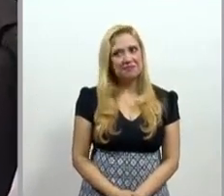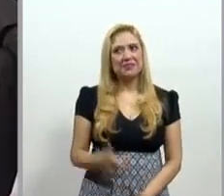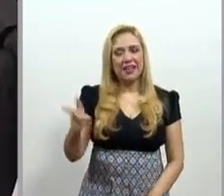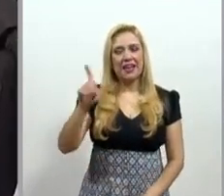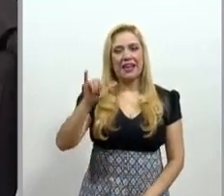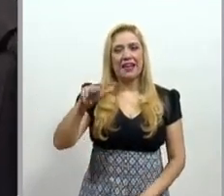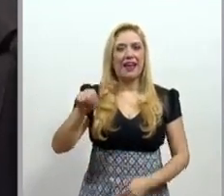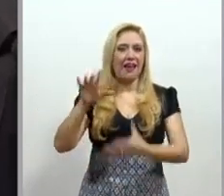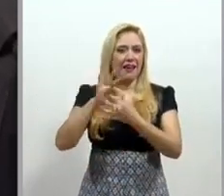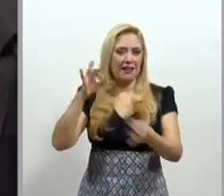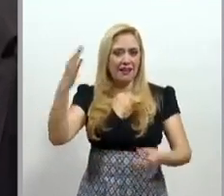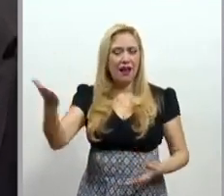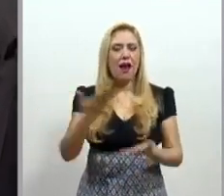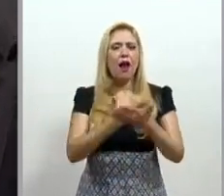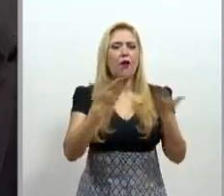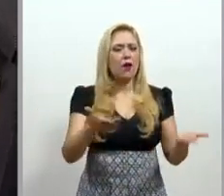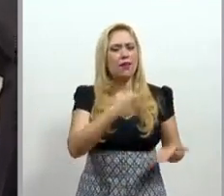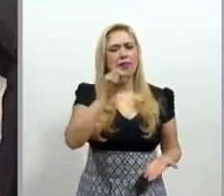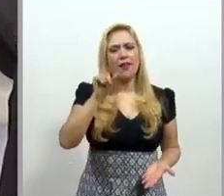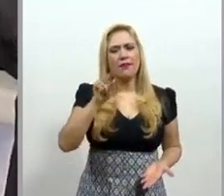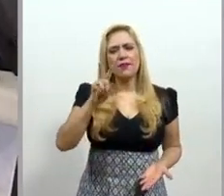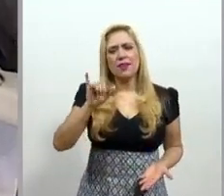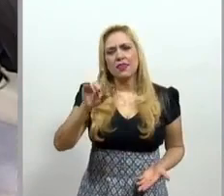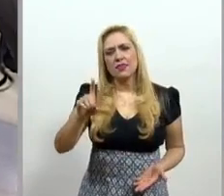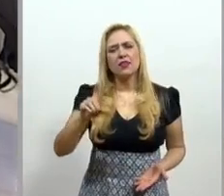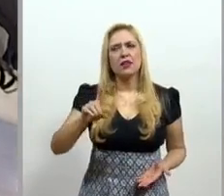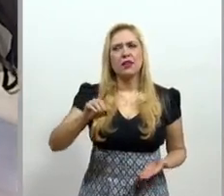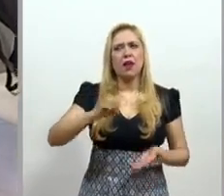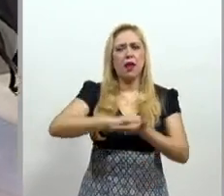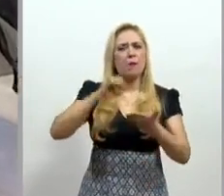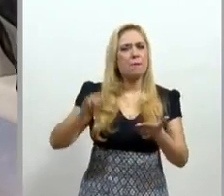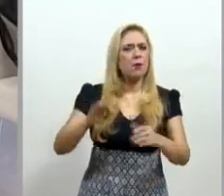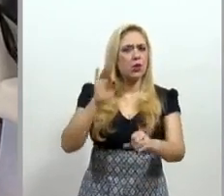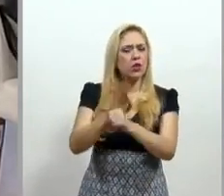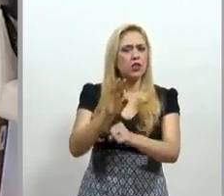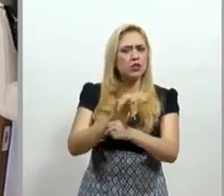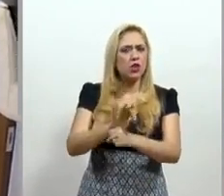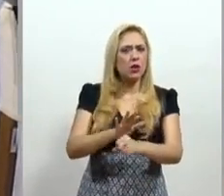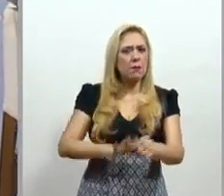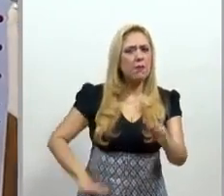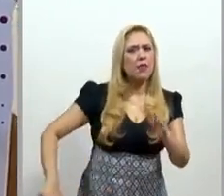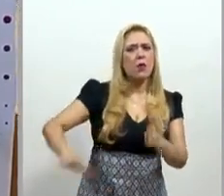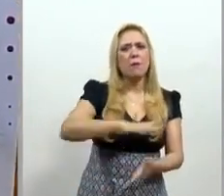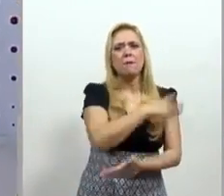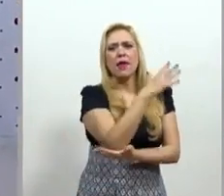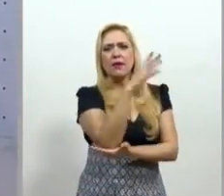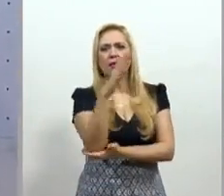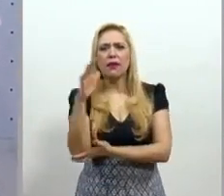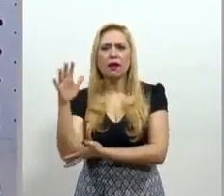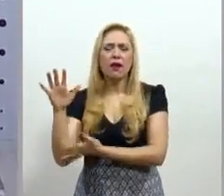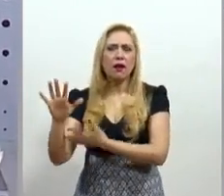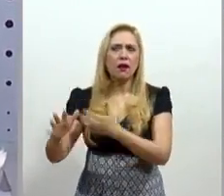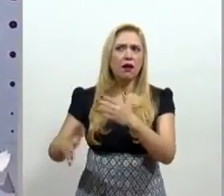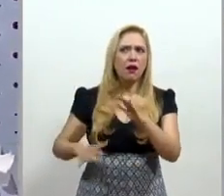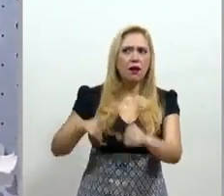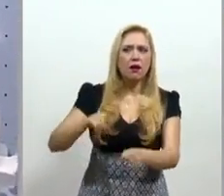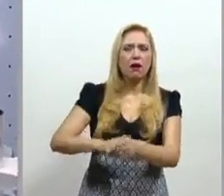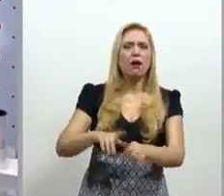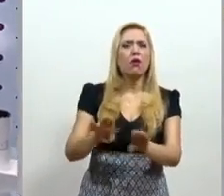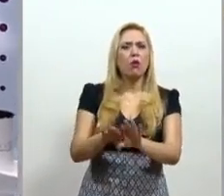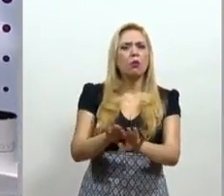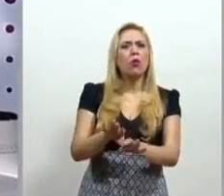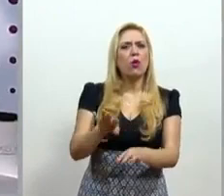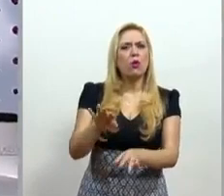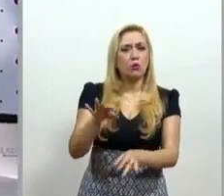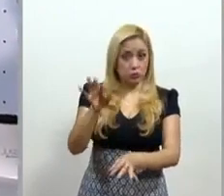lleva a otra temática importantísima, creo yo, en el caso de la protección del medio ambiente, que es el tema de las reparaciones y del cumplimiento de esas